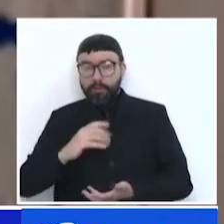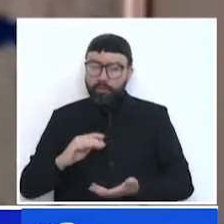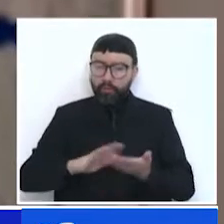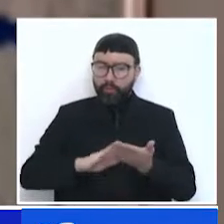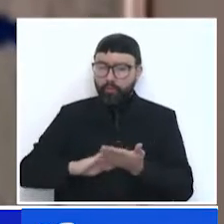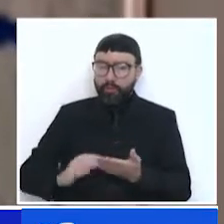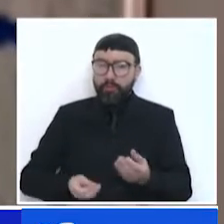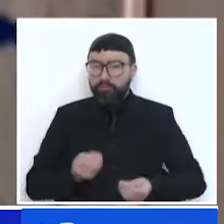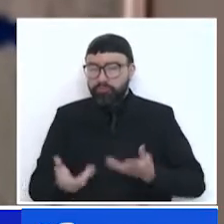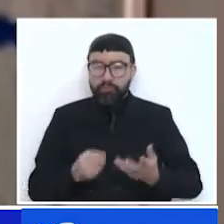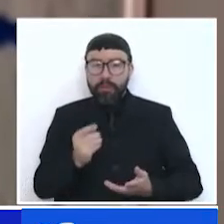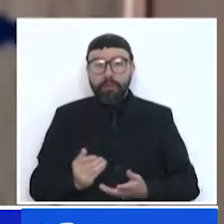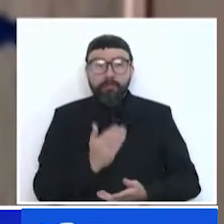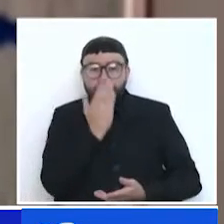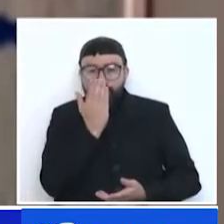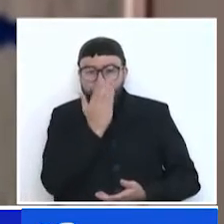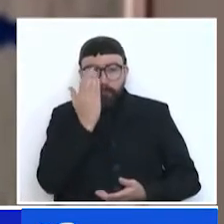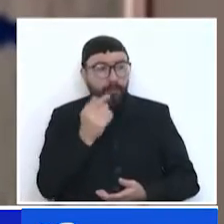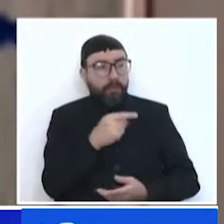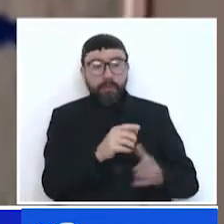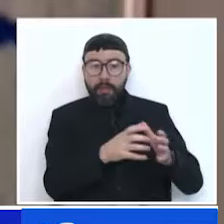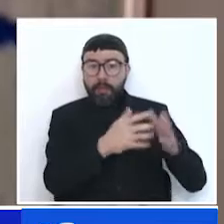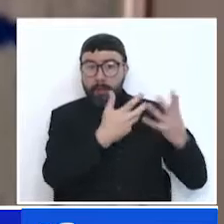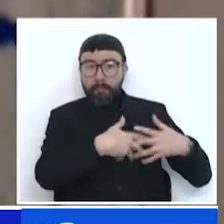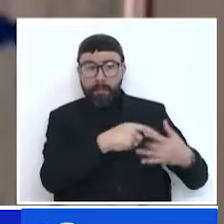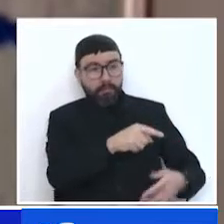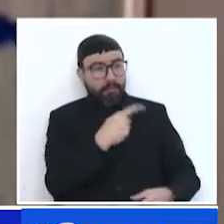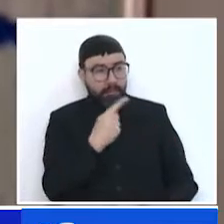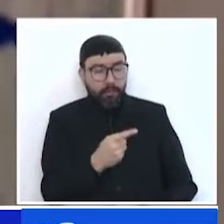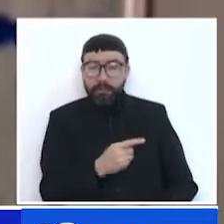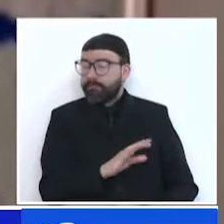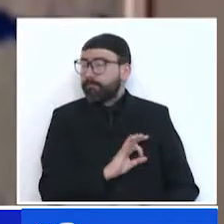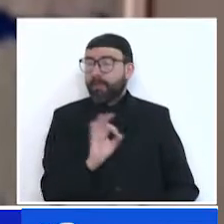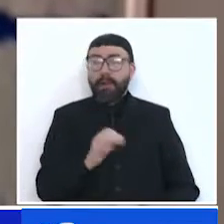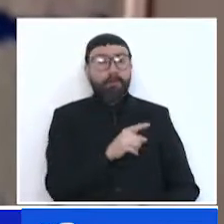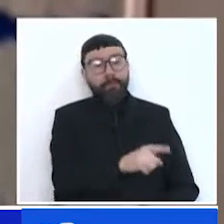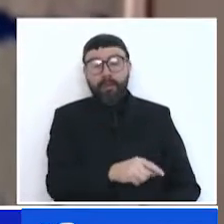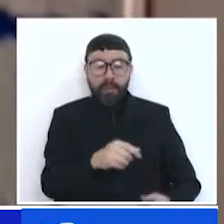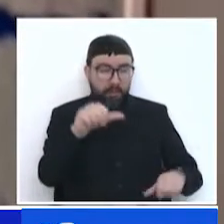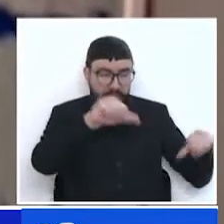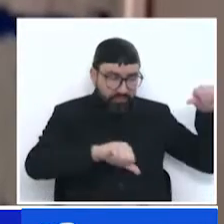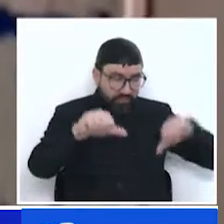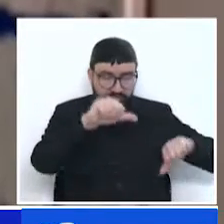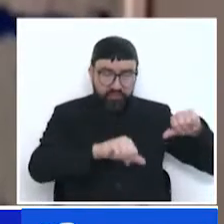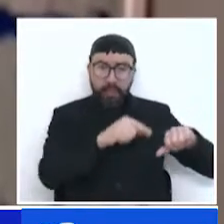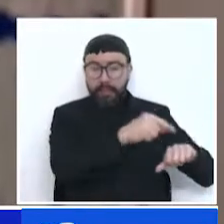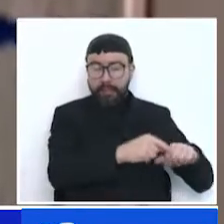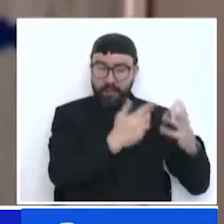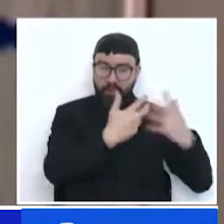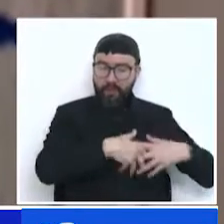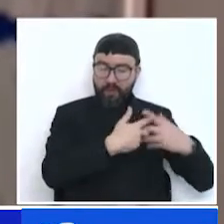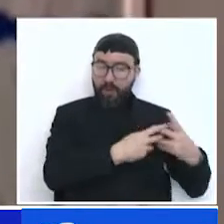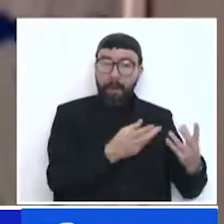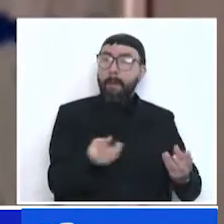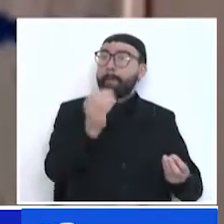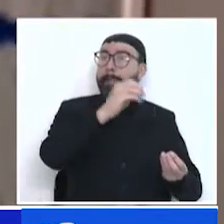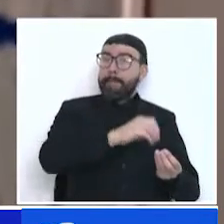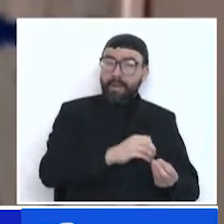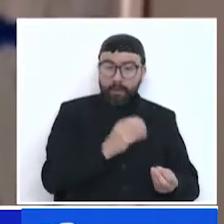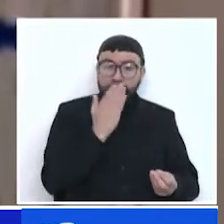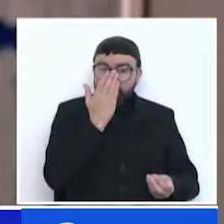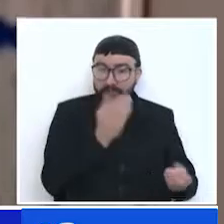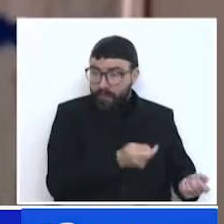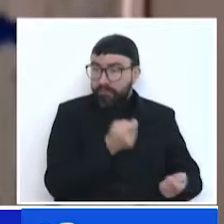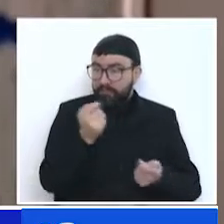de oxígeno, aunque ya el proveedor nos dijo que de acuerdo a la producción que ellos tienen es imposible aumentar la cantidad de oxígeno que nos está